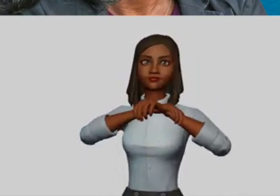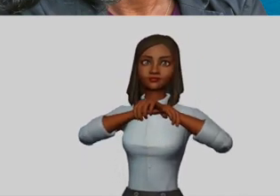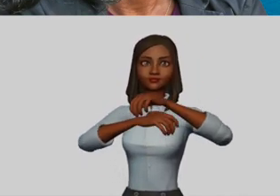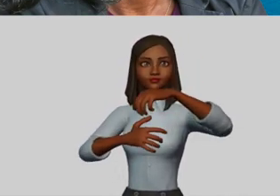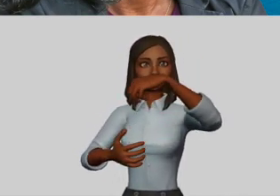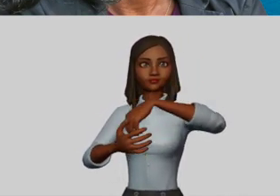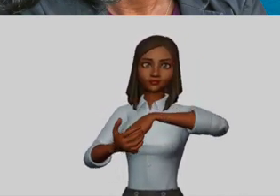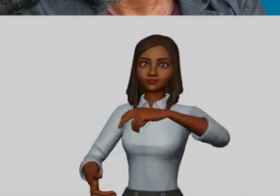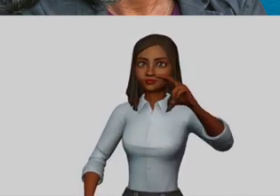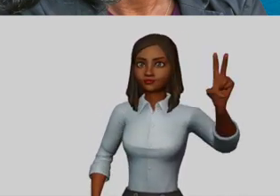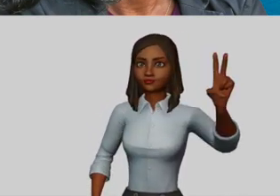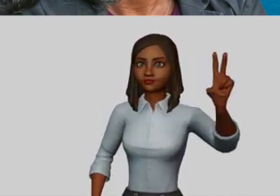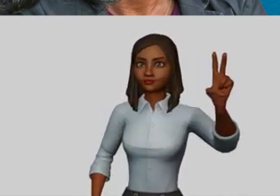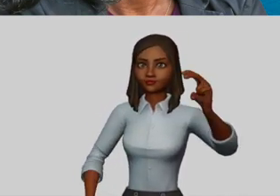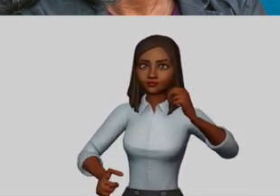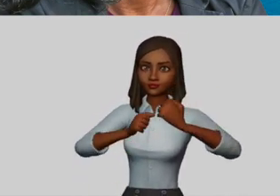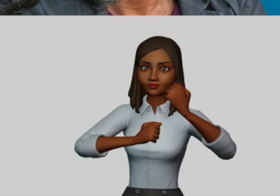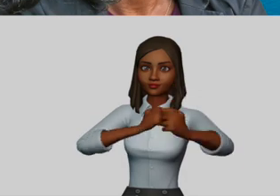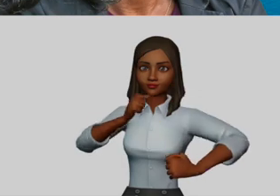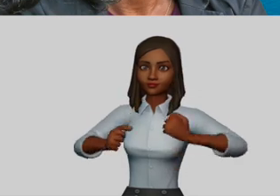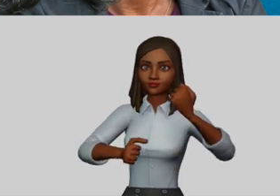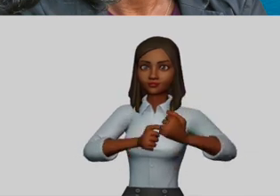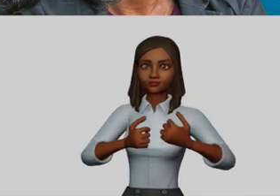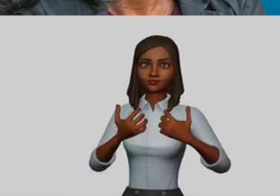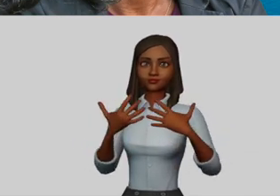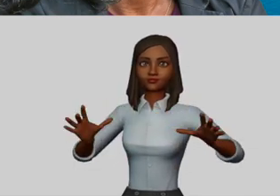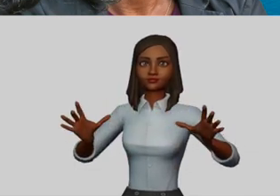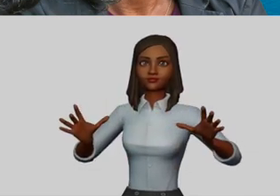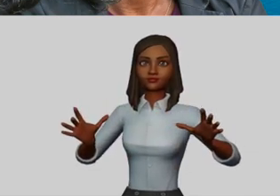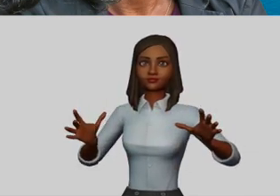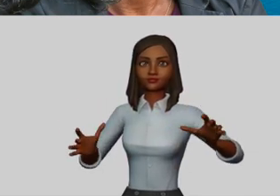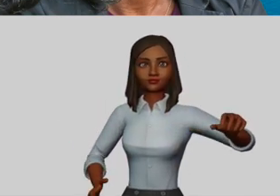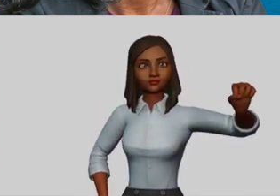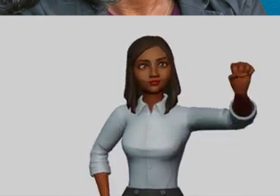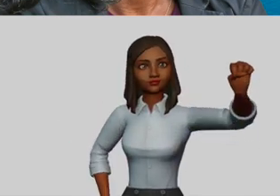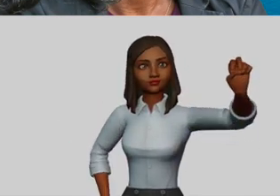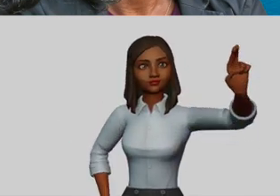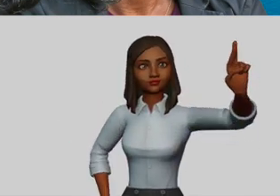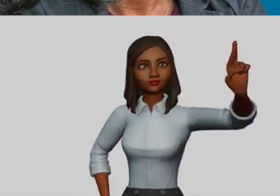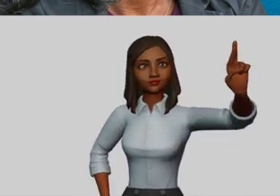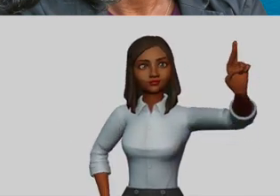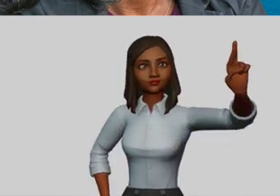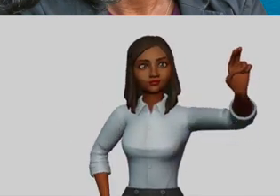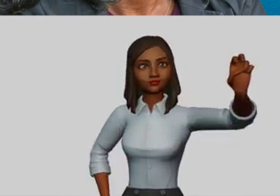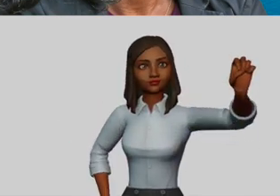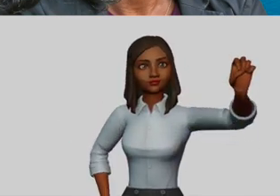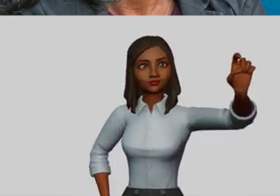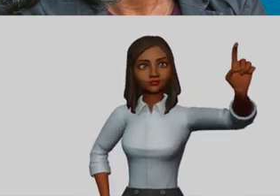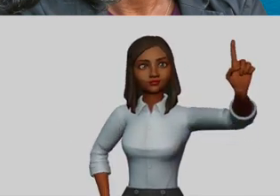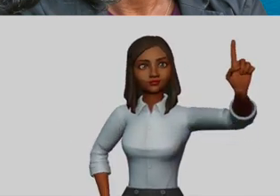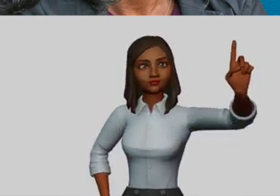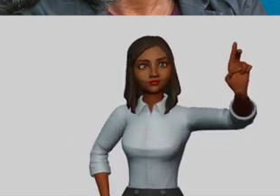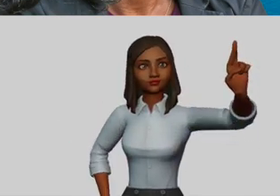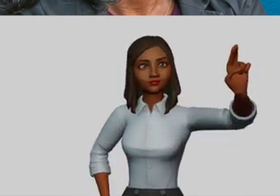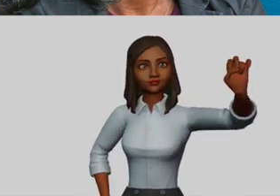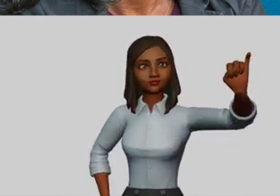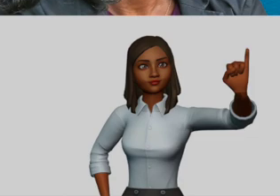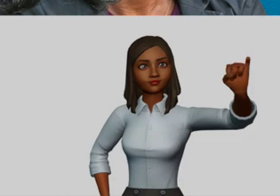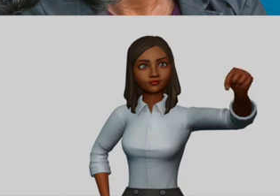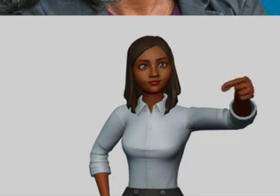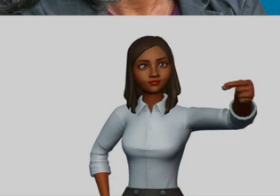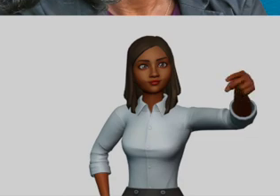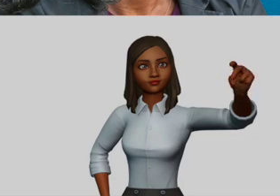cuando uno no adquiere lenguaje? Uno no puede comunicarse, la memoria también